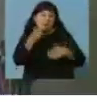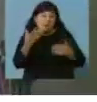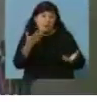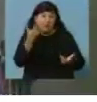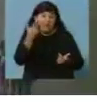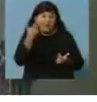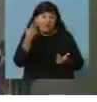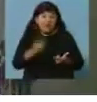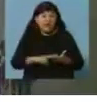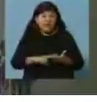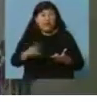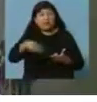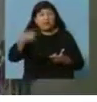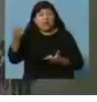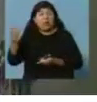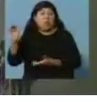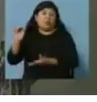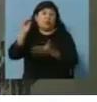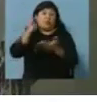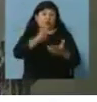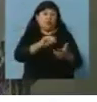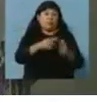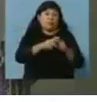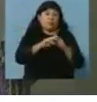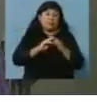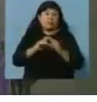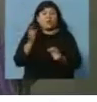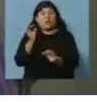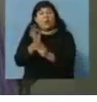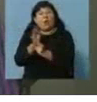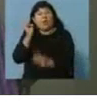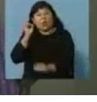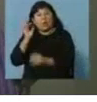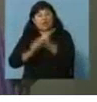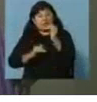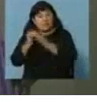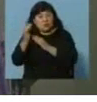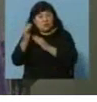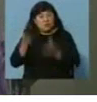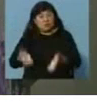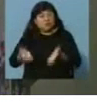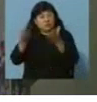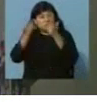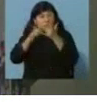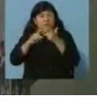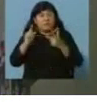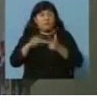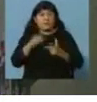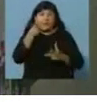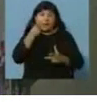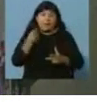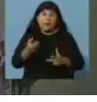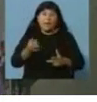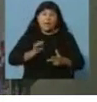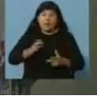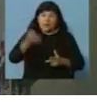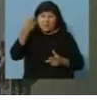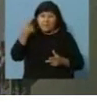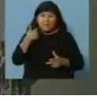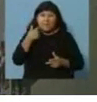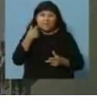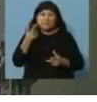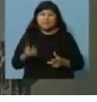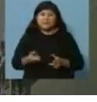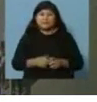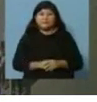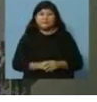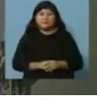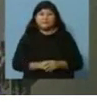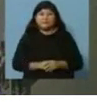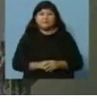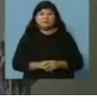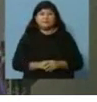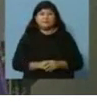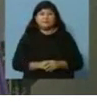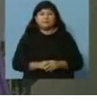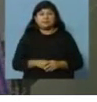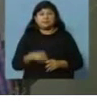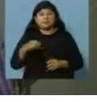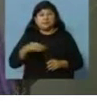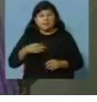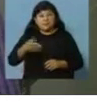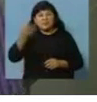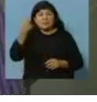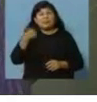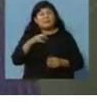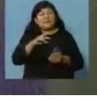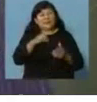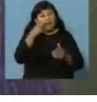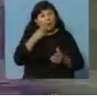créditos para hacer obras en educación la verdad que debemos reconocer que el año pasado cuando empezó a esbozarse